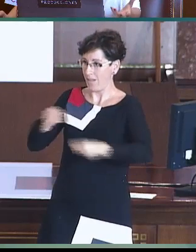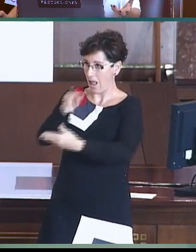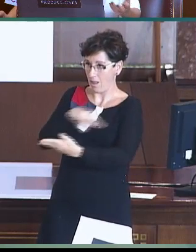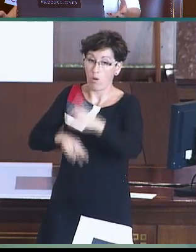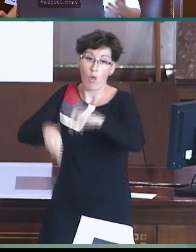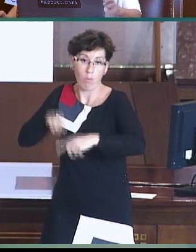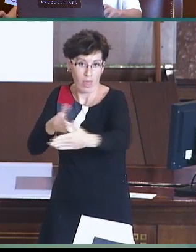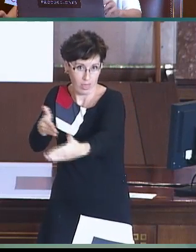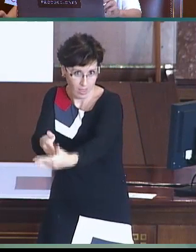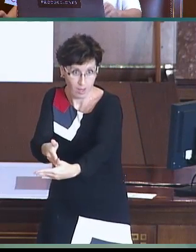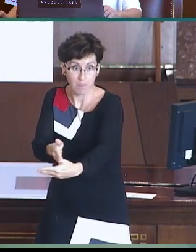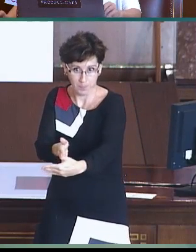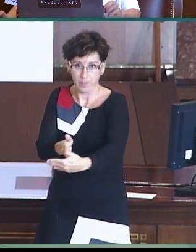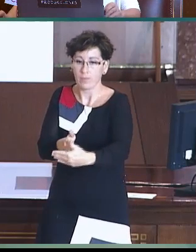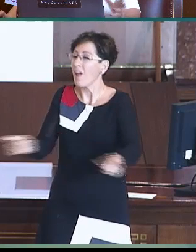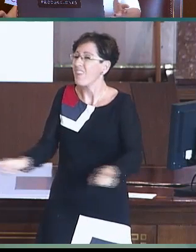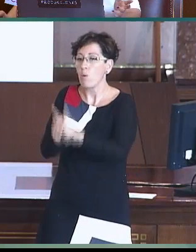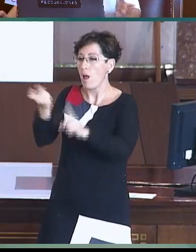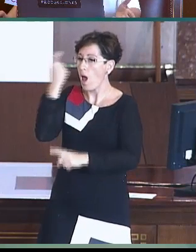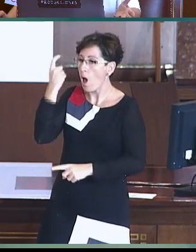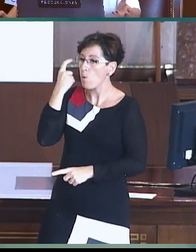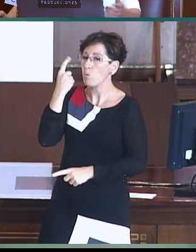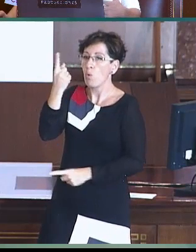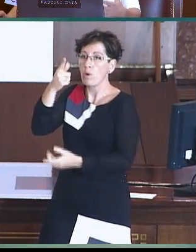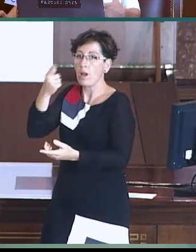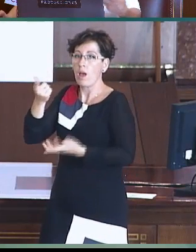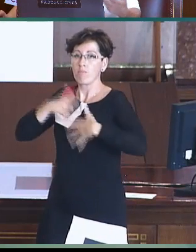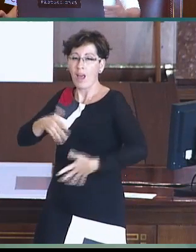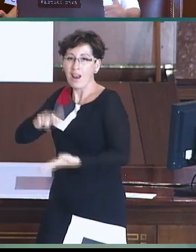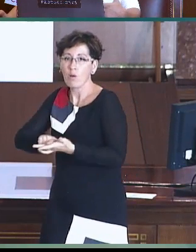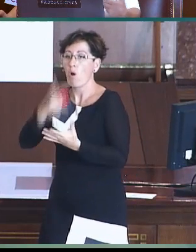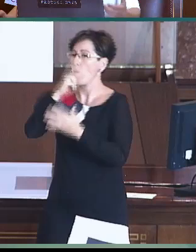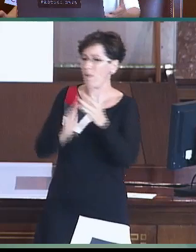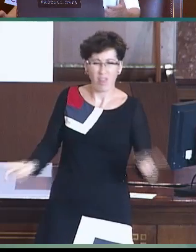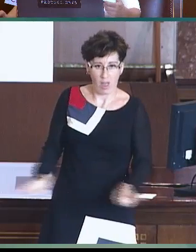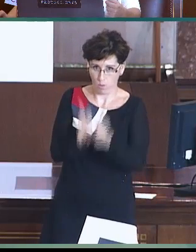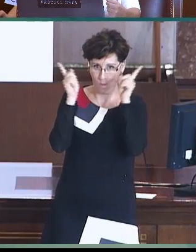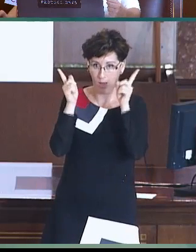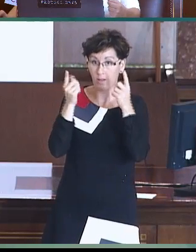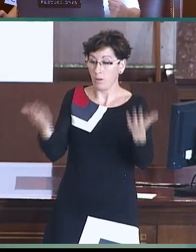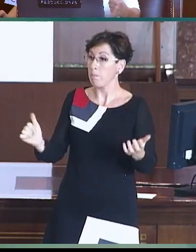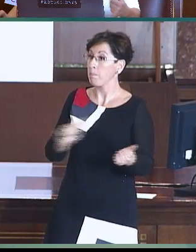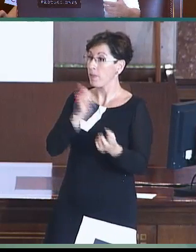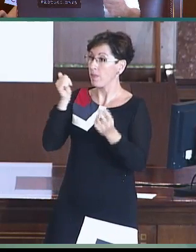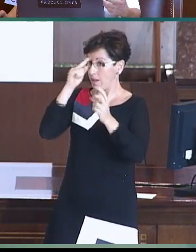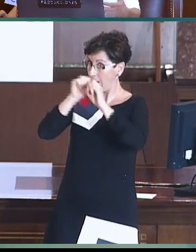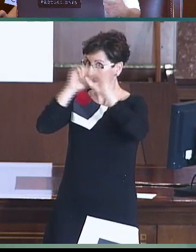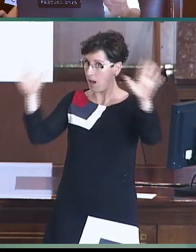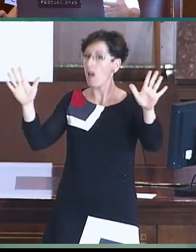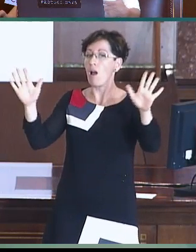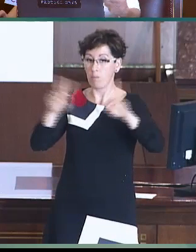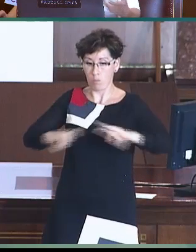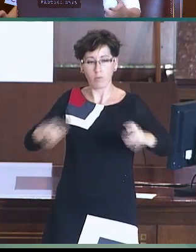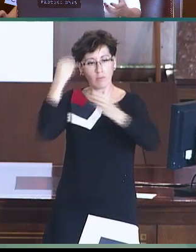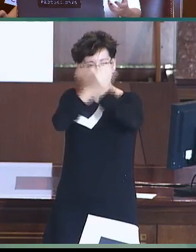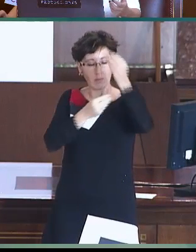esto ocurre tanto en alumnos monolingües como en alumnos bilingües, con lo cual nos planteamos desde un principio el poder elaborar una